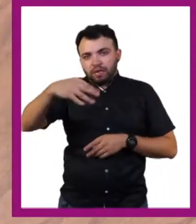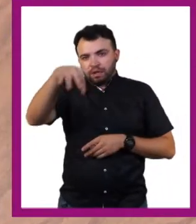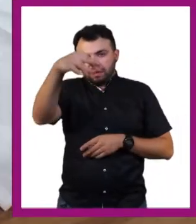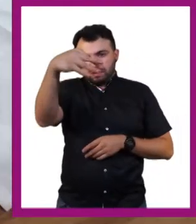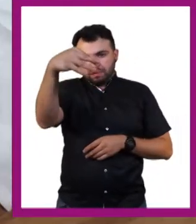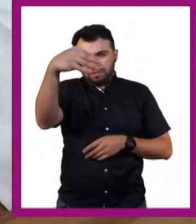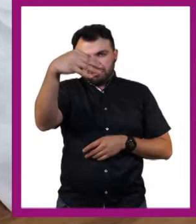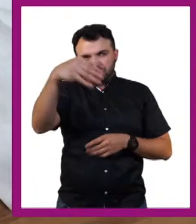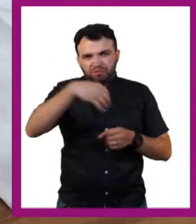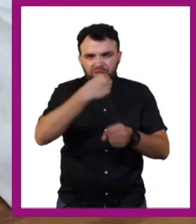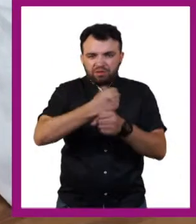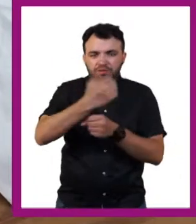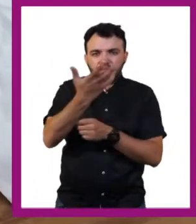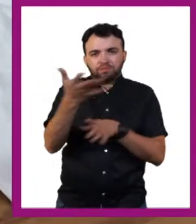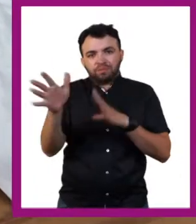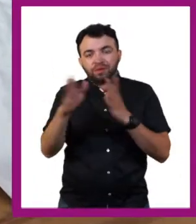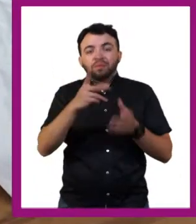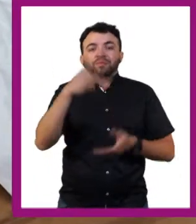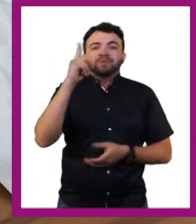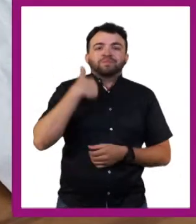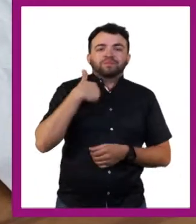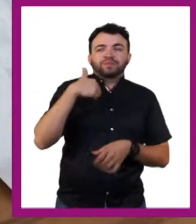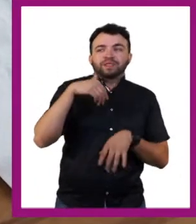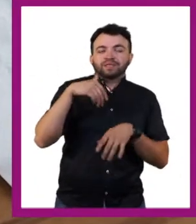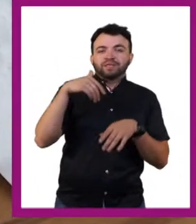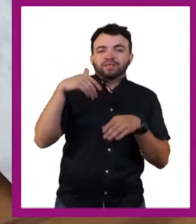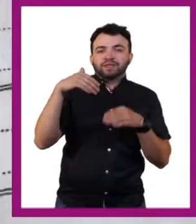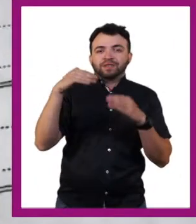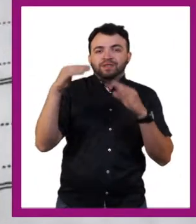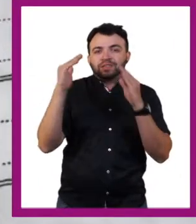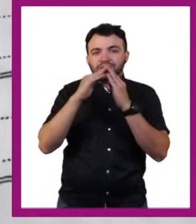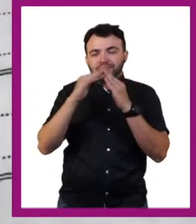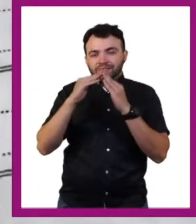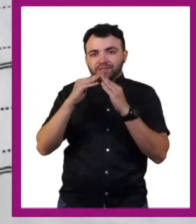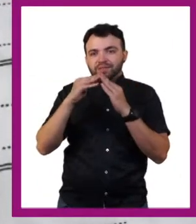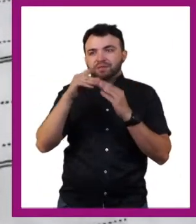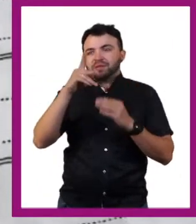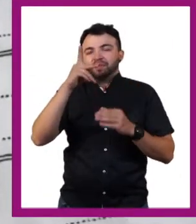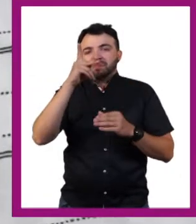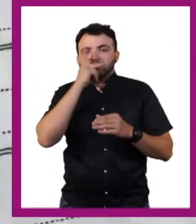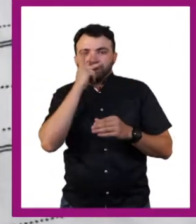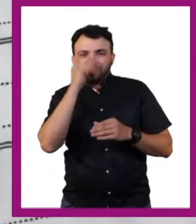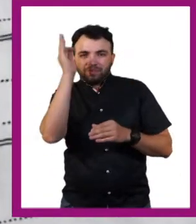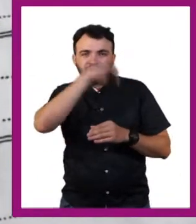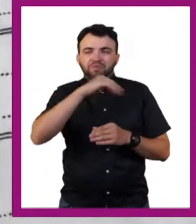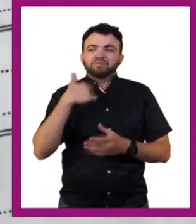pero en mi casa no me apoyaban. Bueno, yo tenía un padrastro y él no entendía para nada que yo